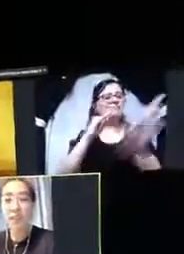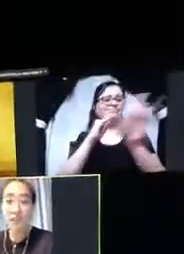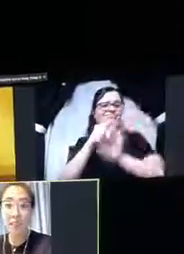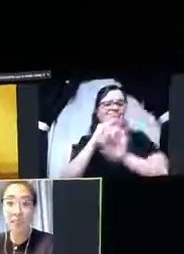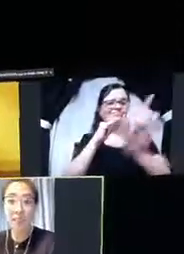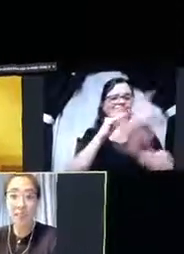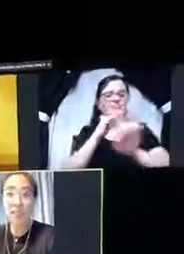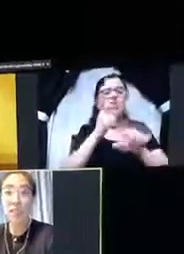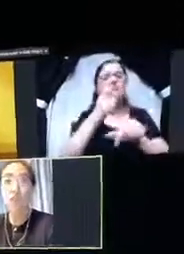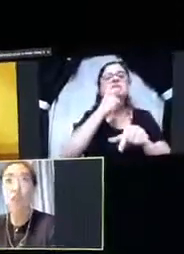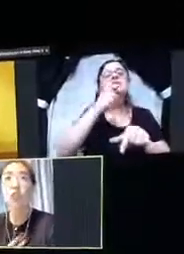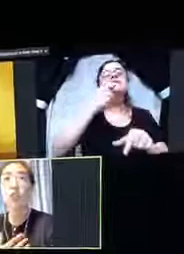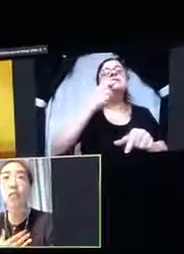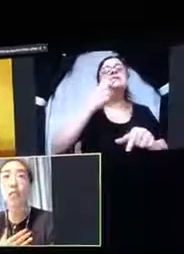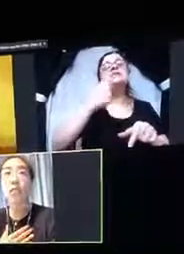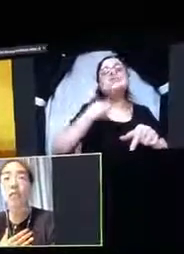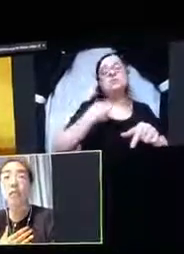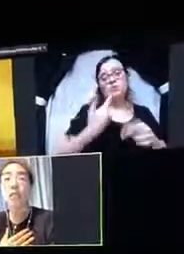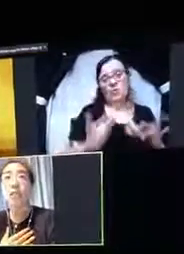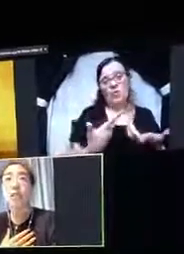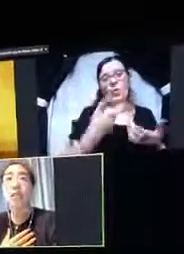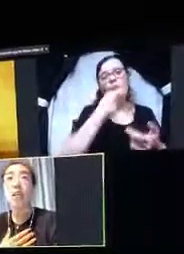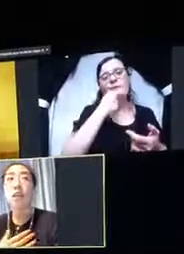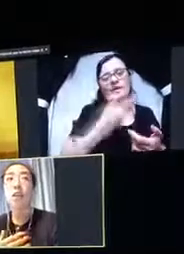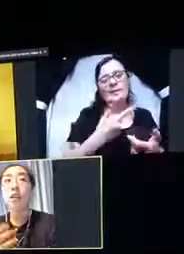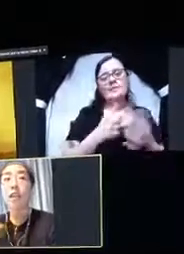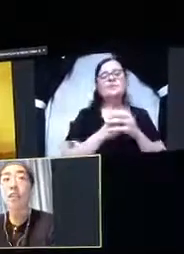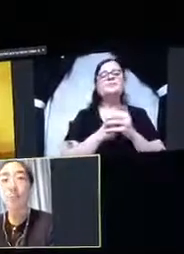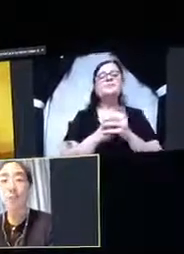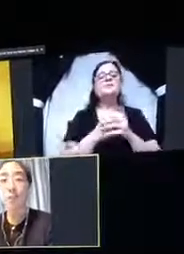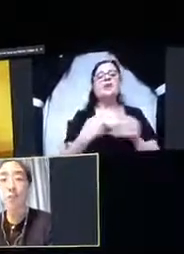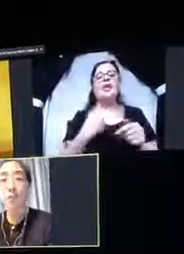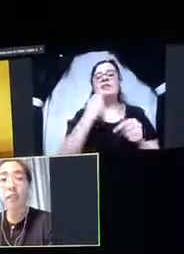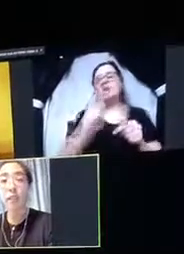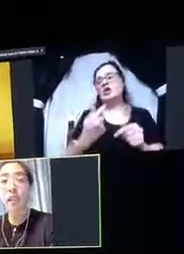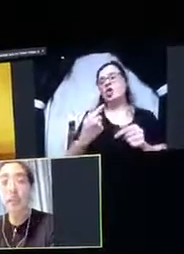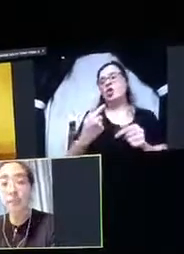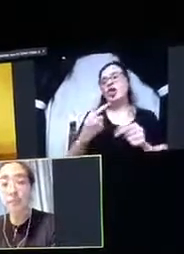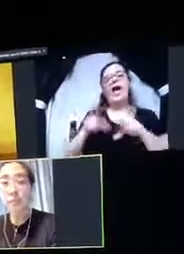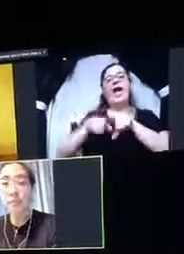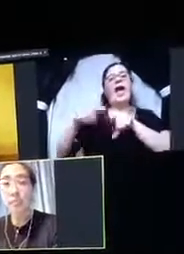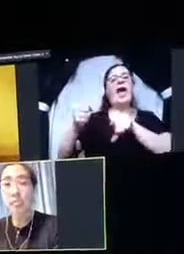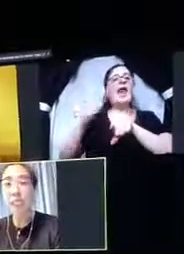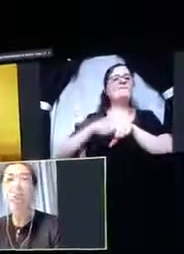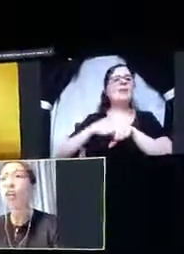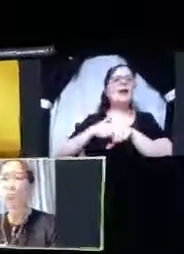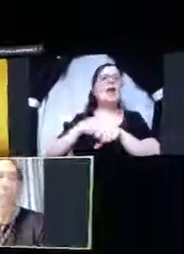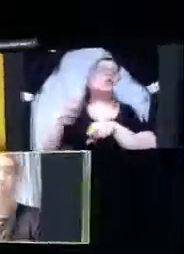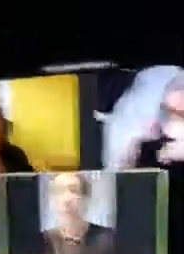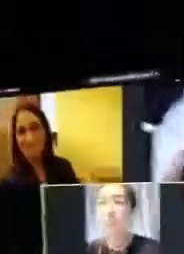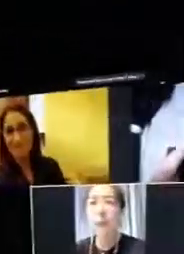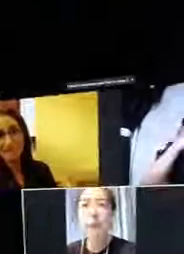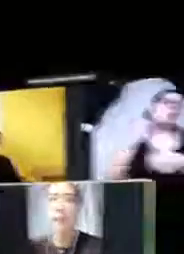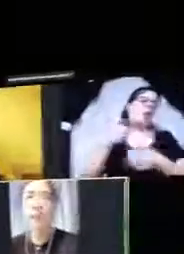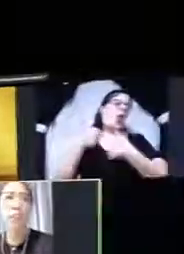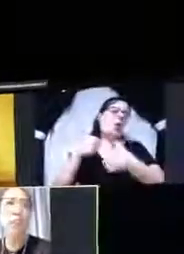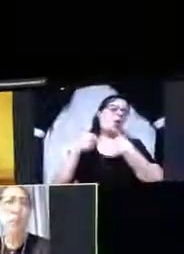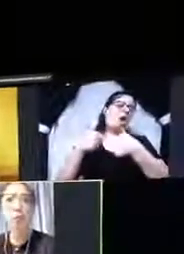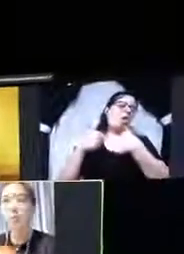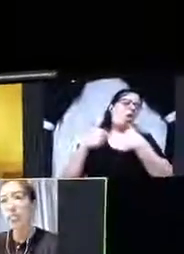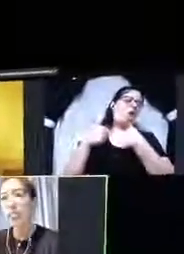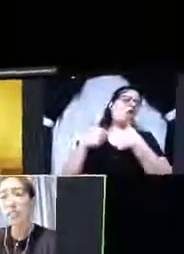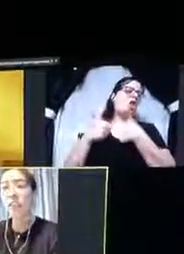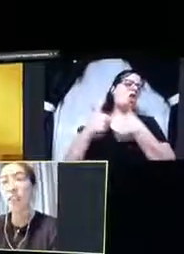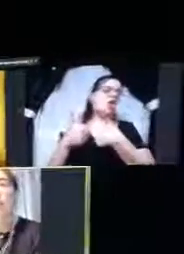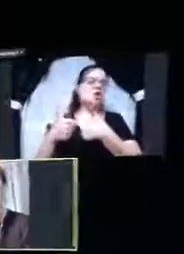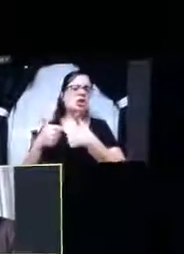la dificultad o sea, si yo dijese o negase la dificultad de Melo, y diría, no, sí, comprende, ¿no? ¿Cómo vas